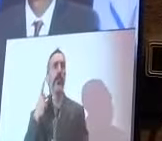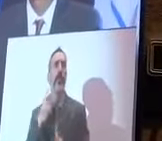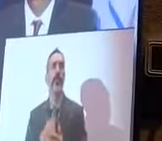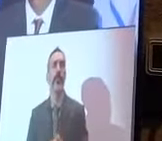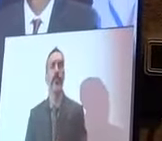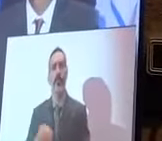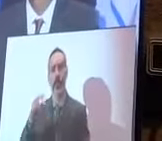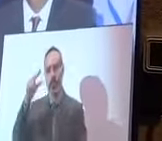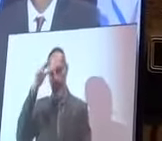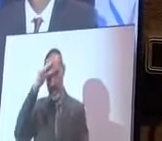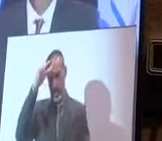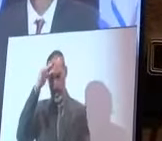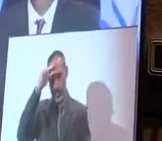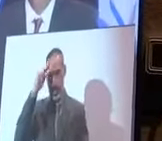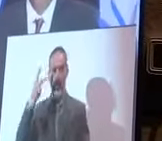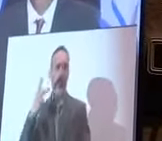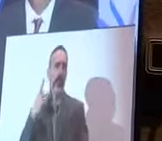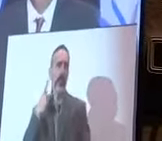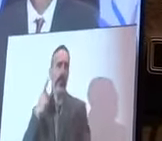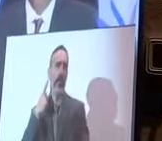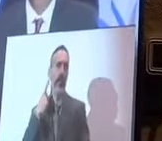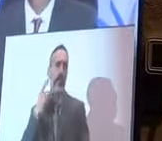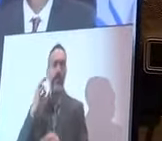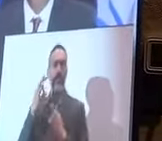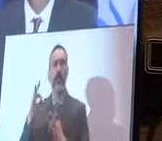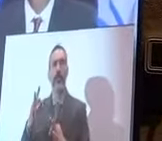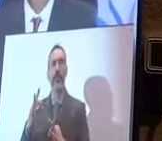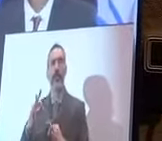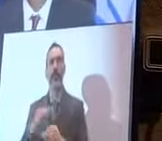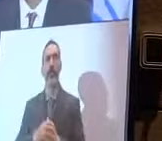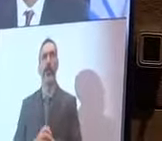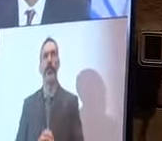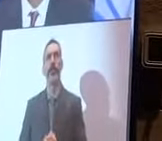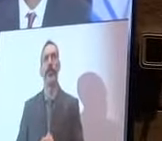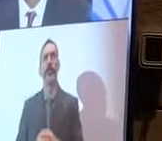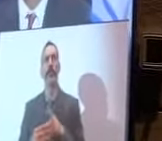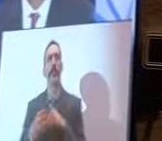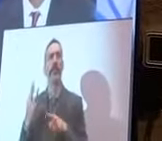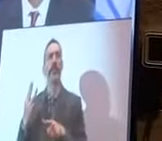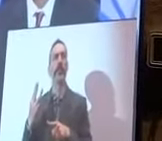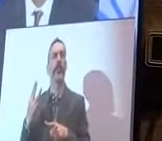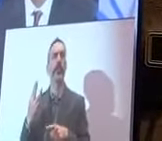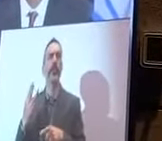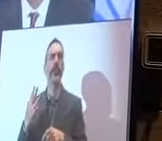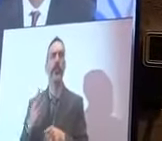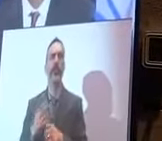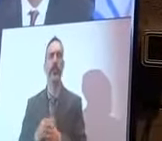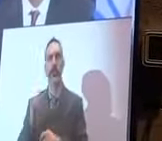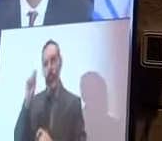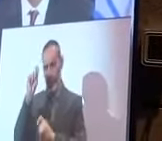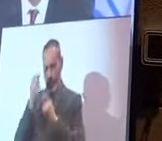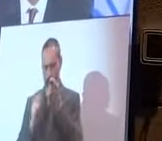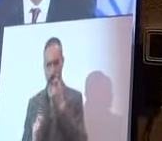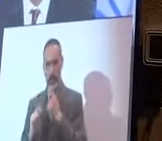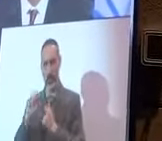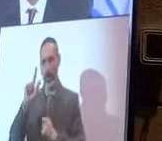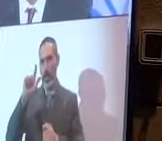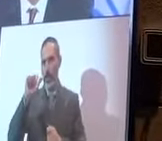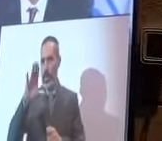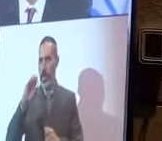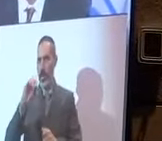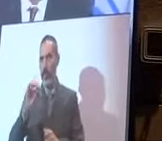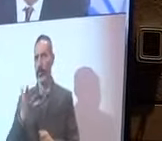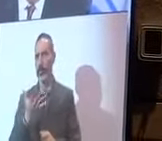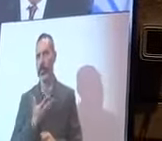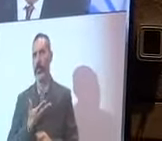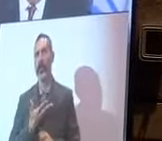lúcido y un político inteligente. Esas son las tres características que Eduardo Rivera tiene